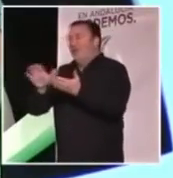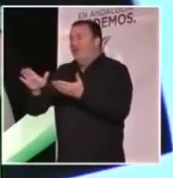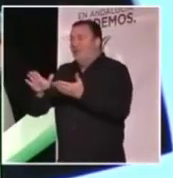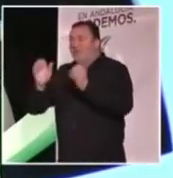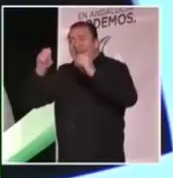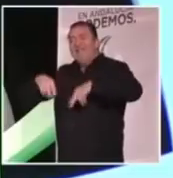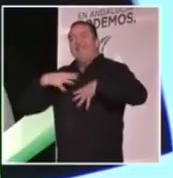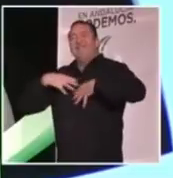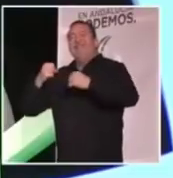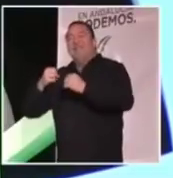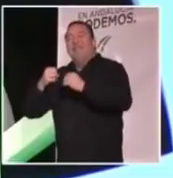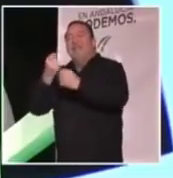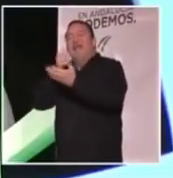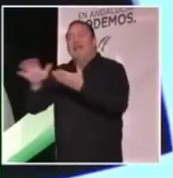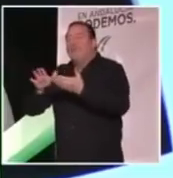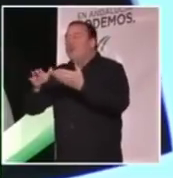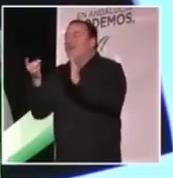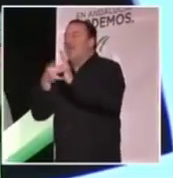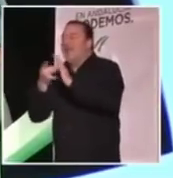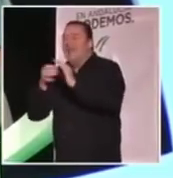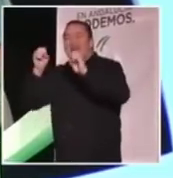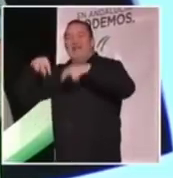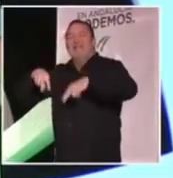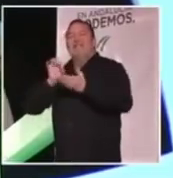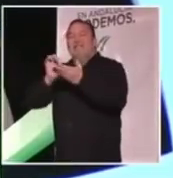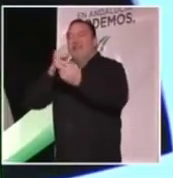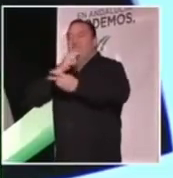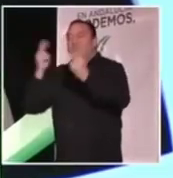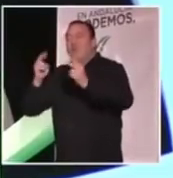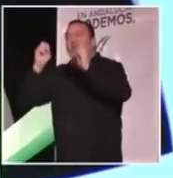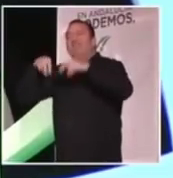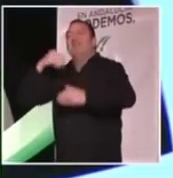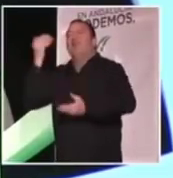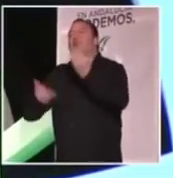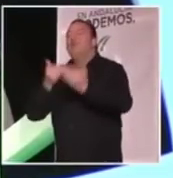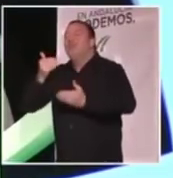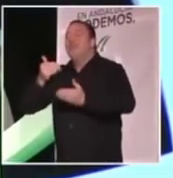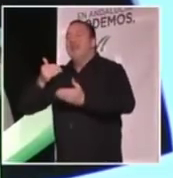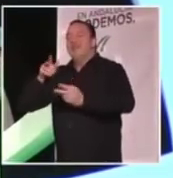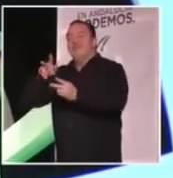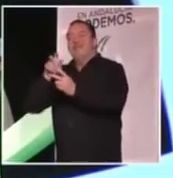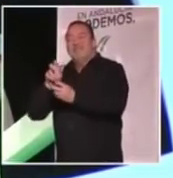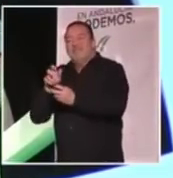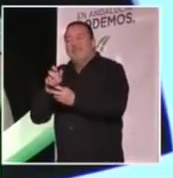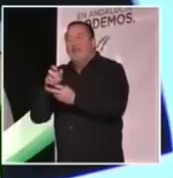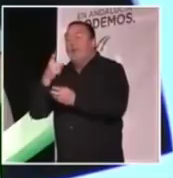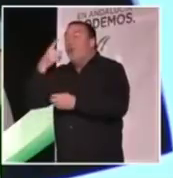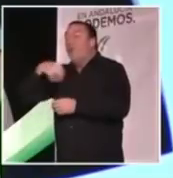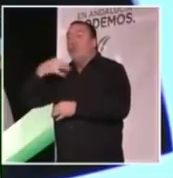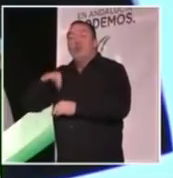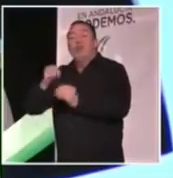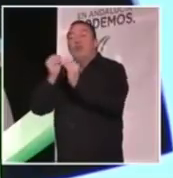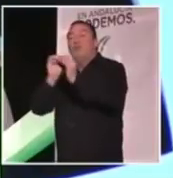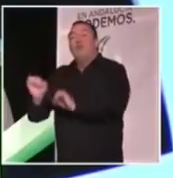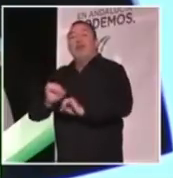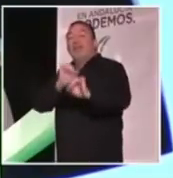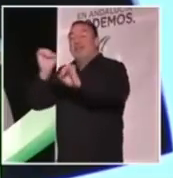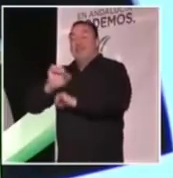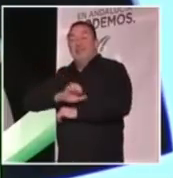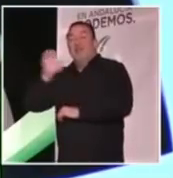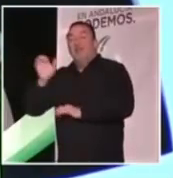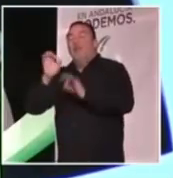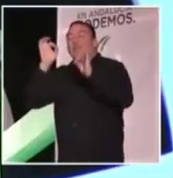sanidad gratuita y de calidad, sin servicios públicos, sin justicia fiscal? La La única manera de defender Europa